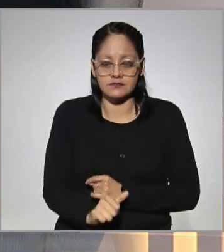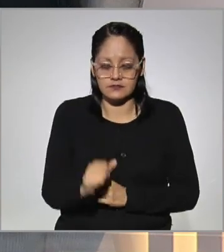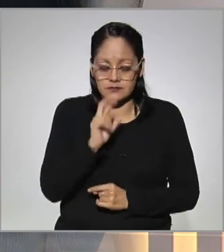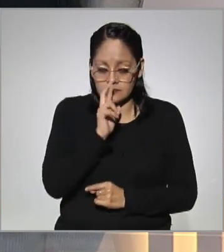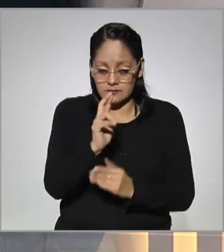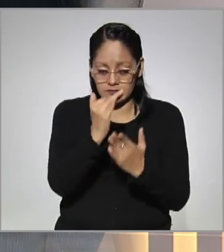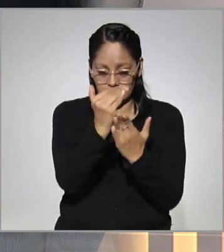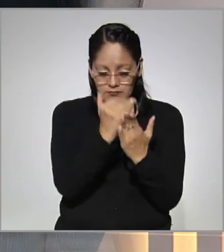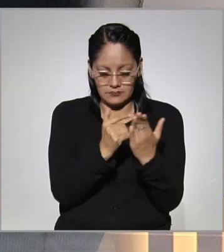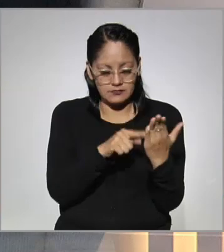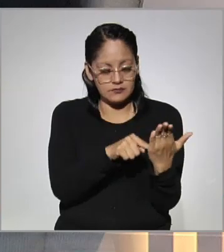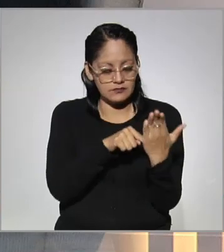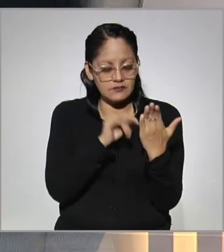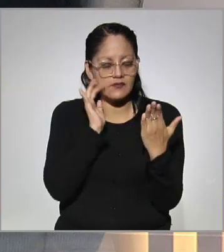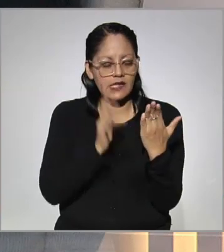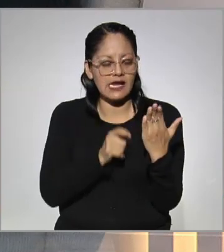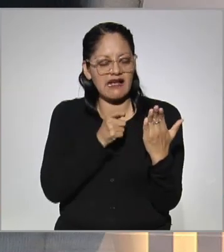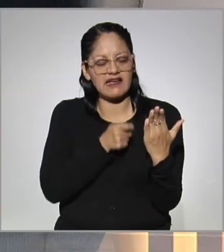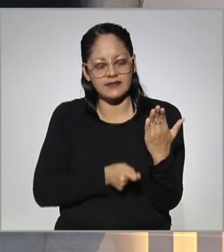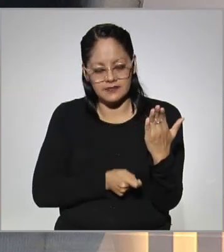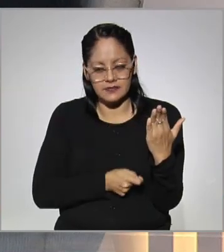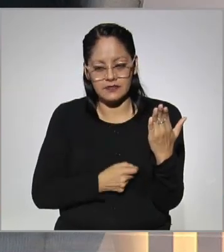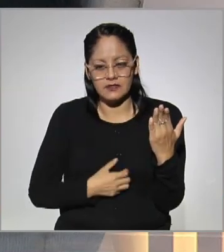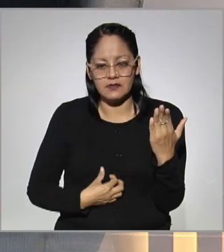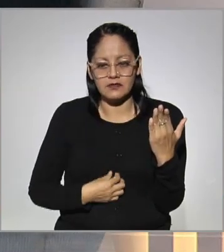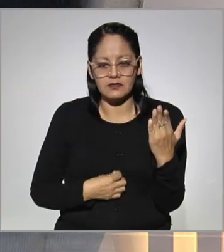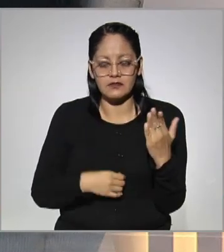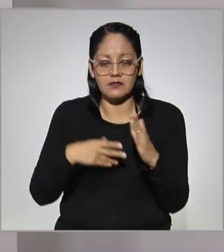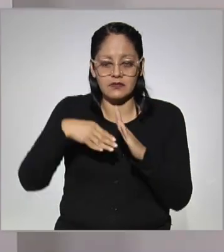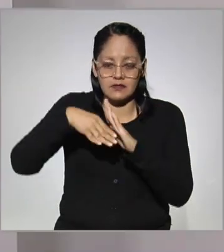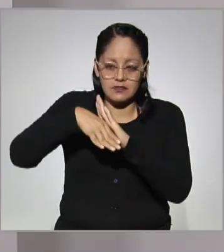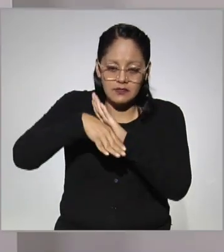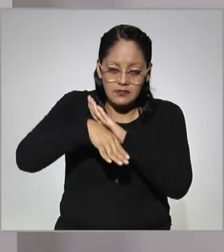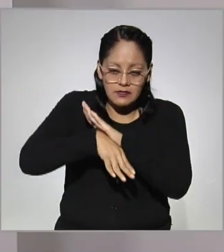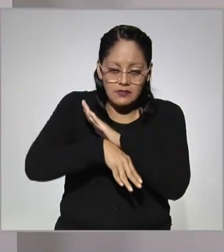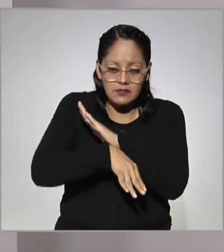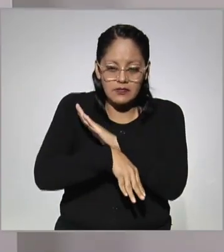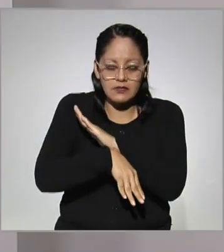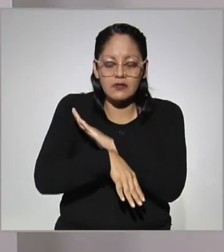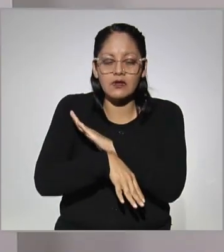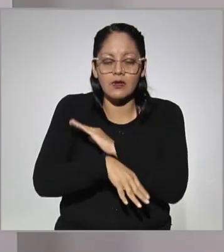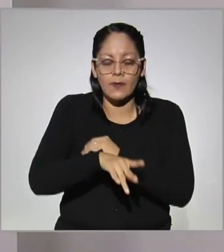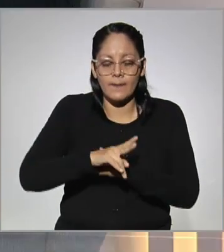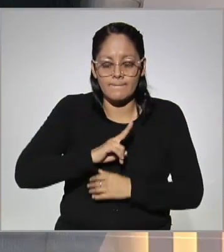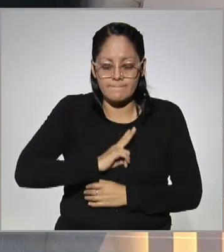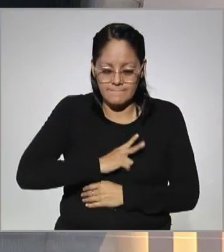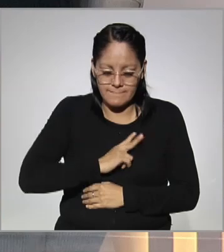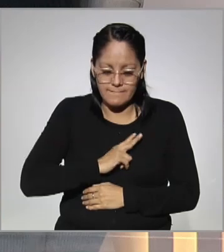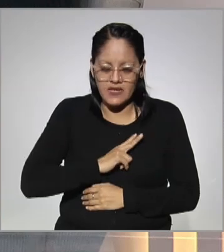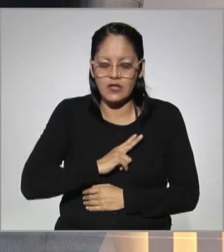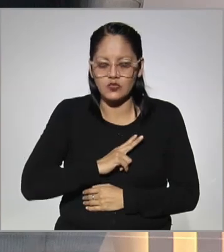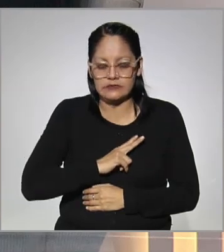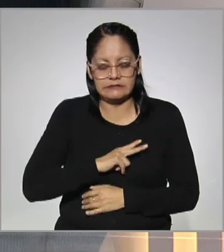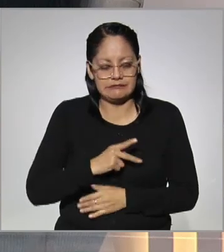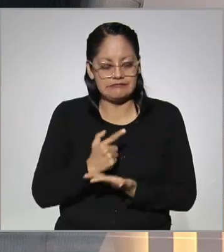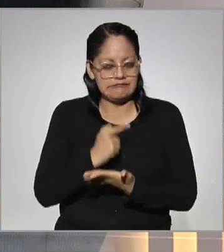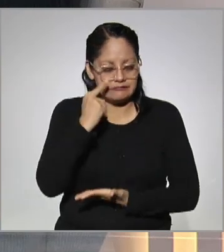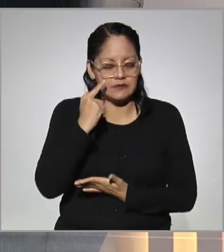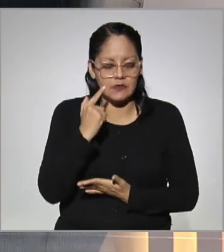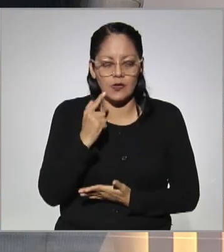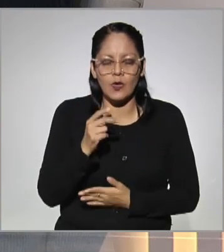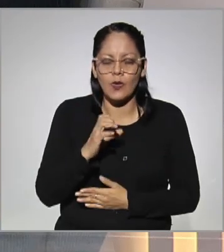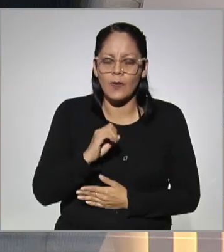los estudios reflejan un descenso en lesiones de virus de alto riesgo,